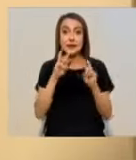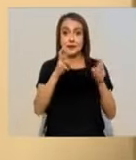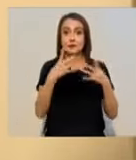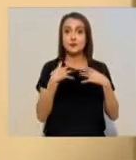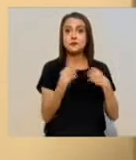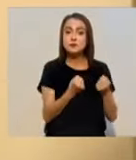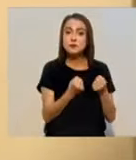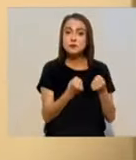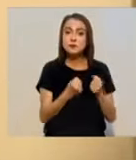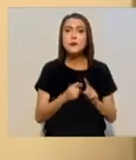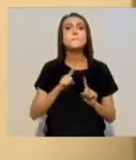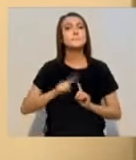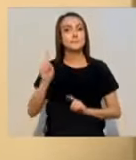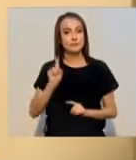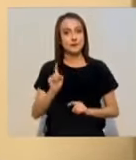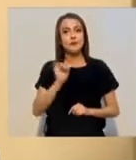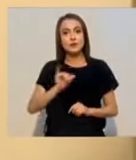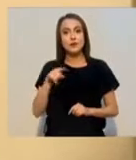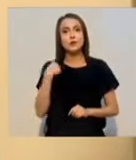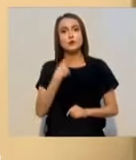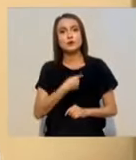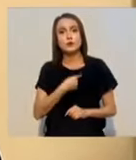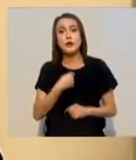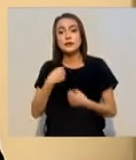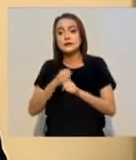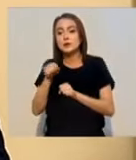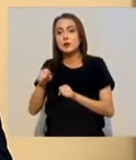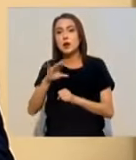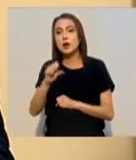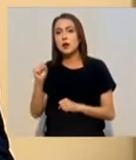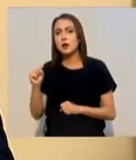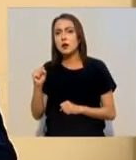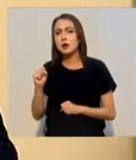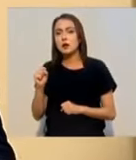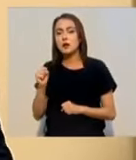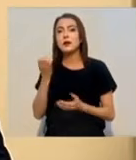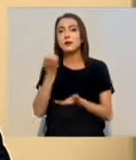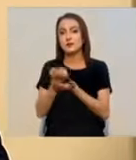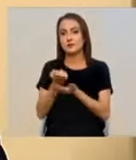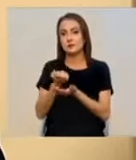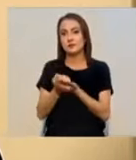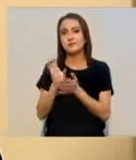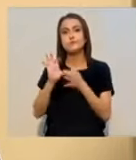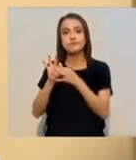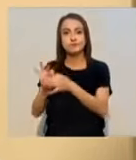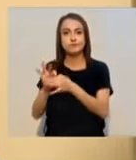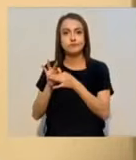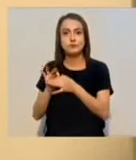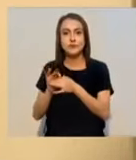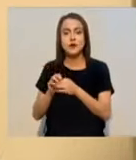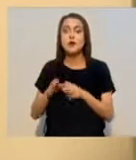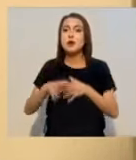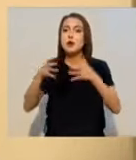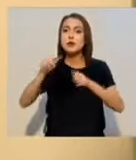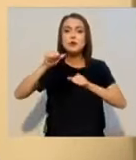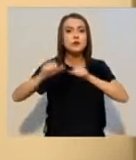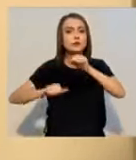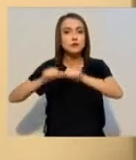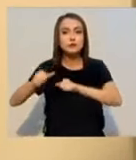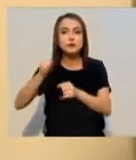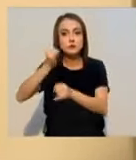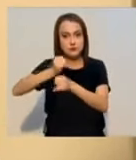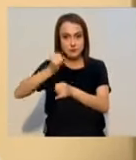sanitario, pero también lo que está haciendo la caja en el contexto económico. Los grandes esfuerzos que hacemos